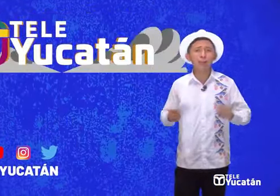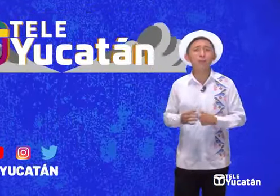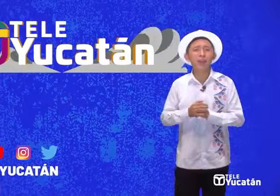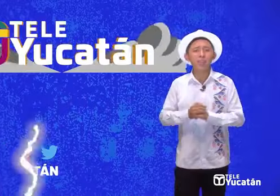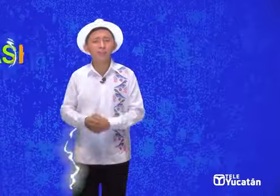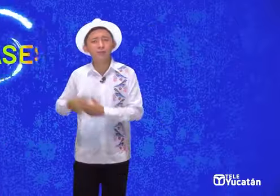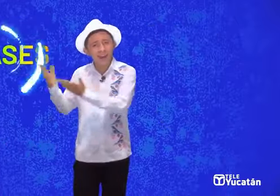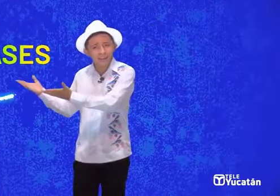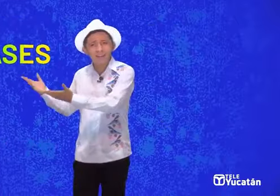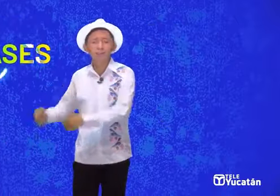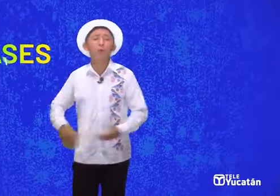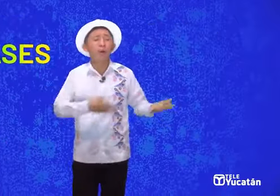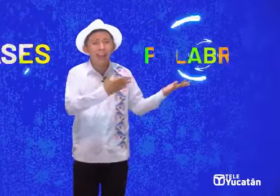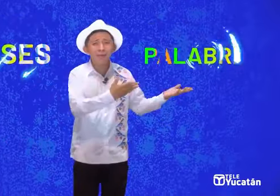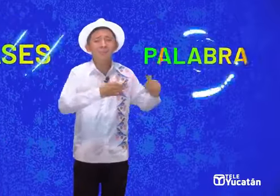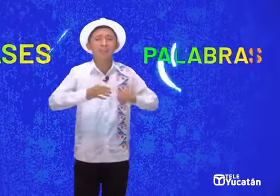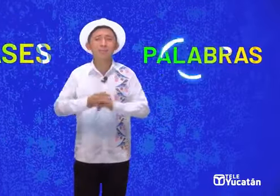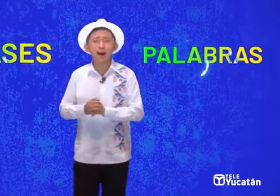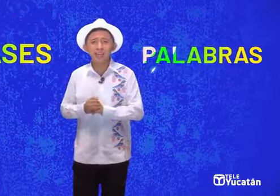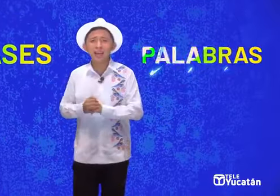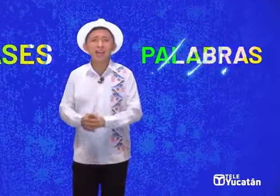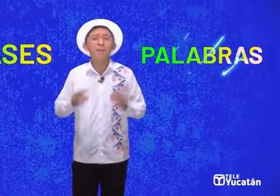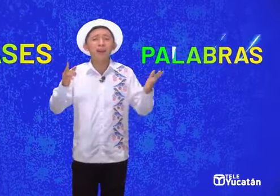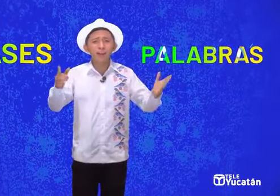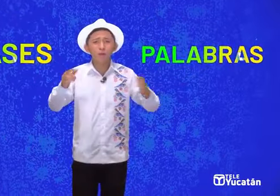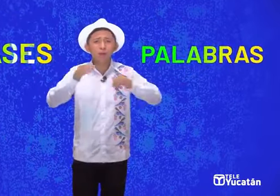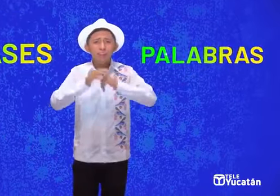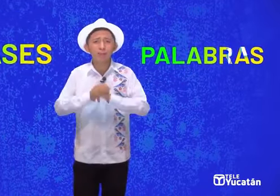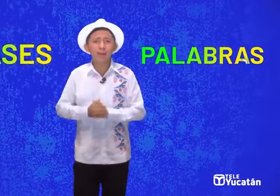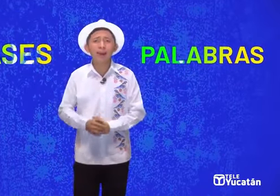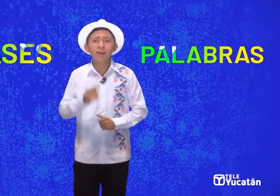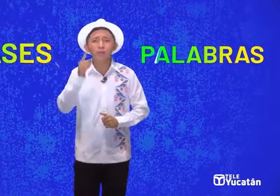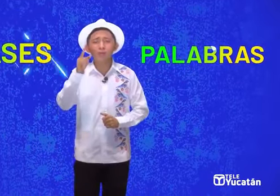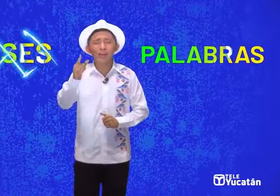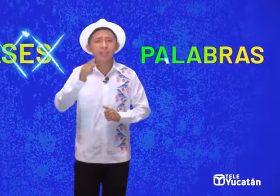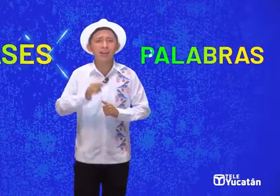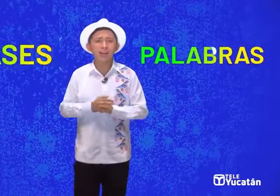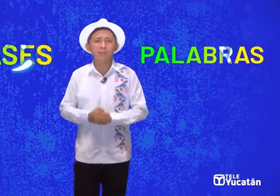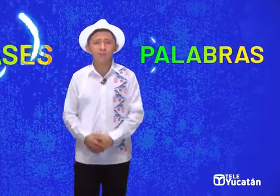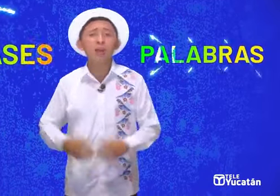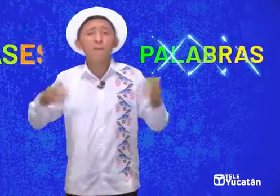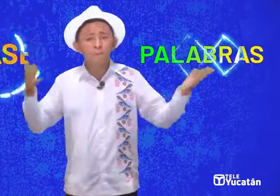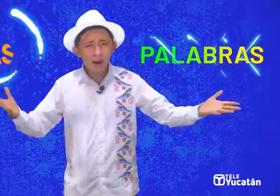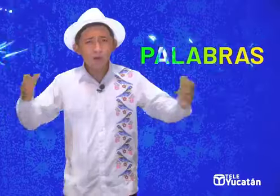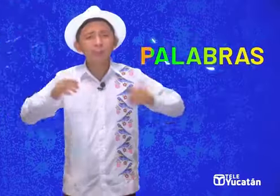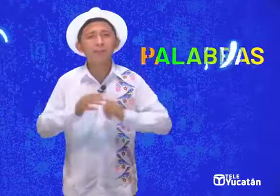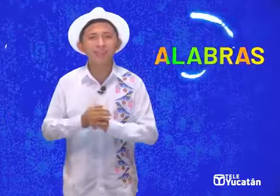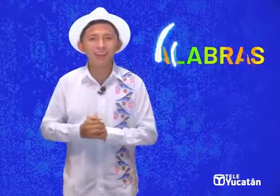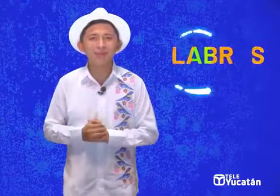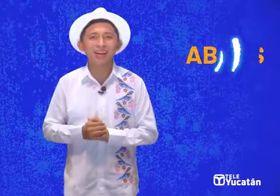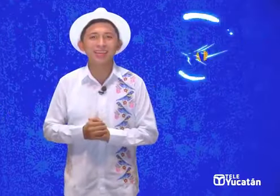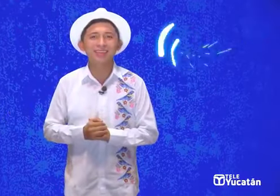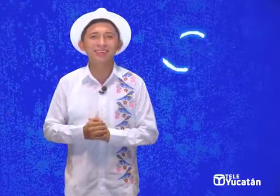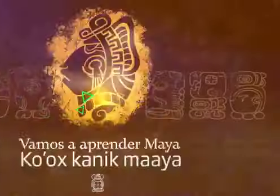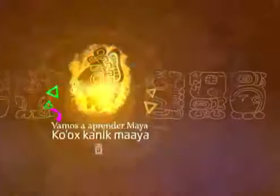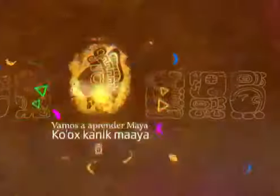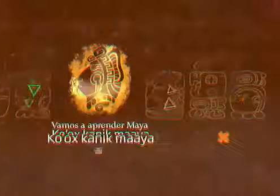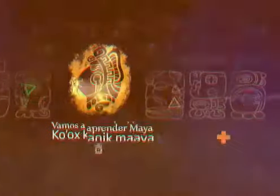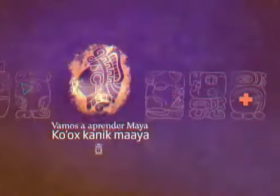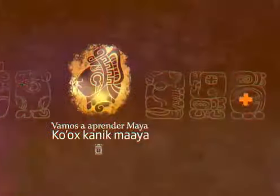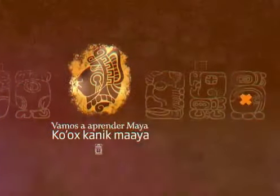estaré enseñando pequeñas frases o palabras en maya para que tú puedas aplicar en tu vida diaria. ¡Vamos a aprender